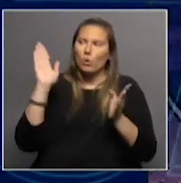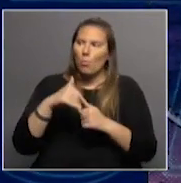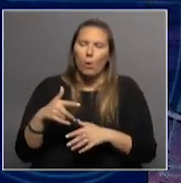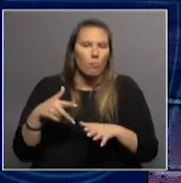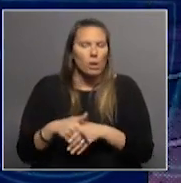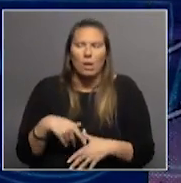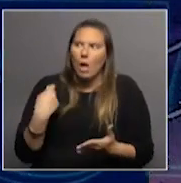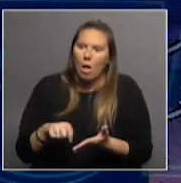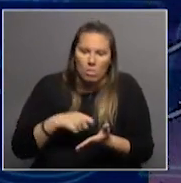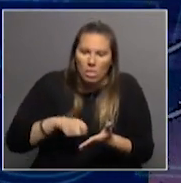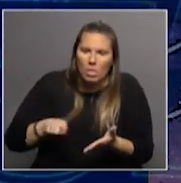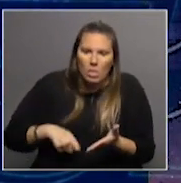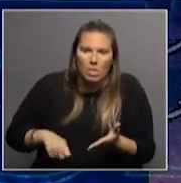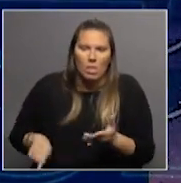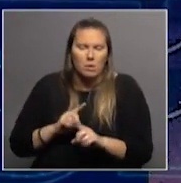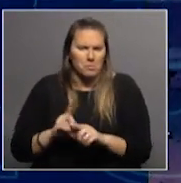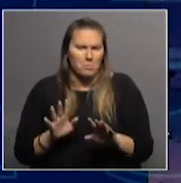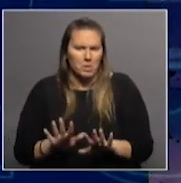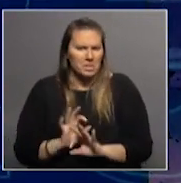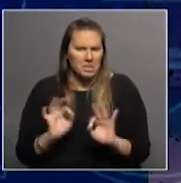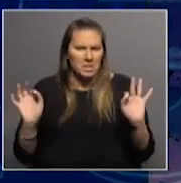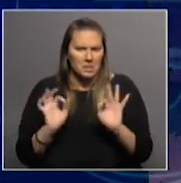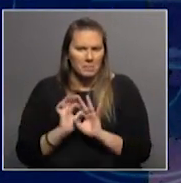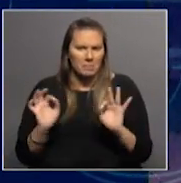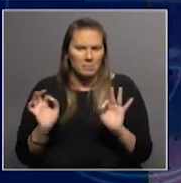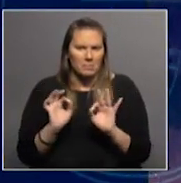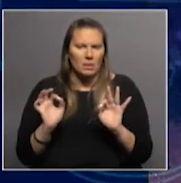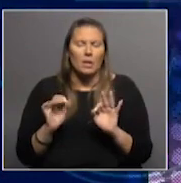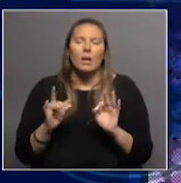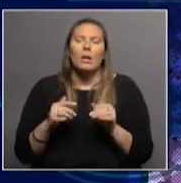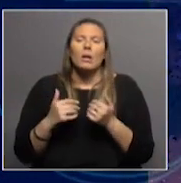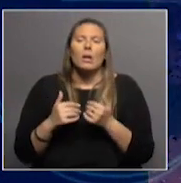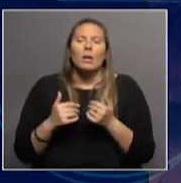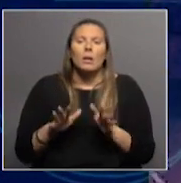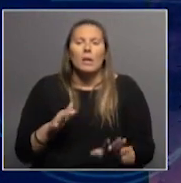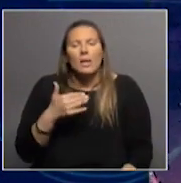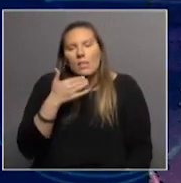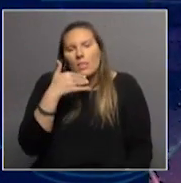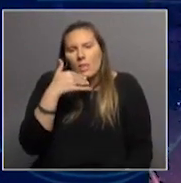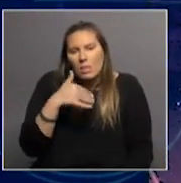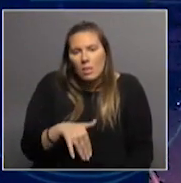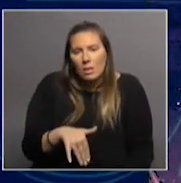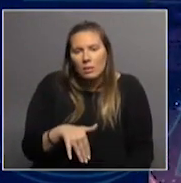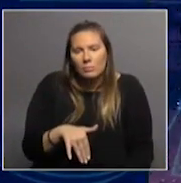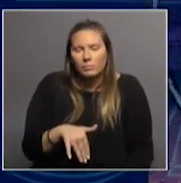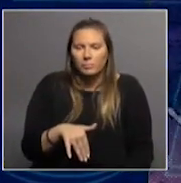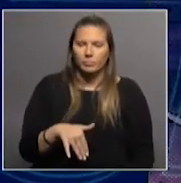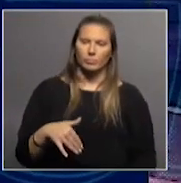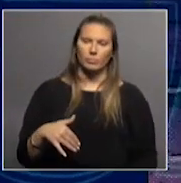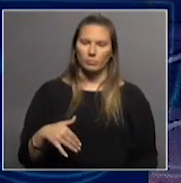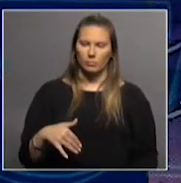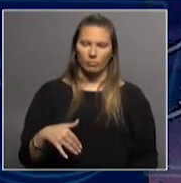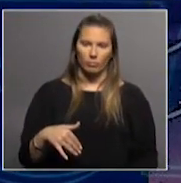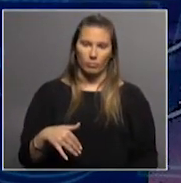si no no voy a parar también porque empecé a entender que la exigencia